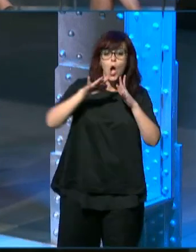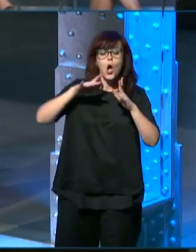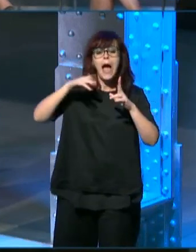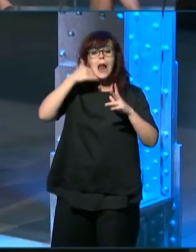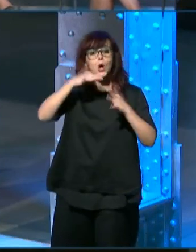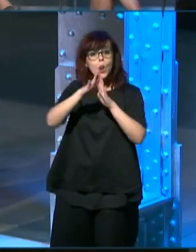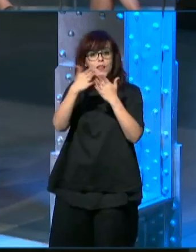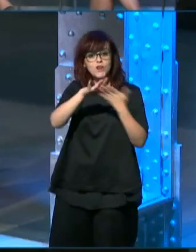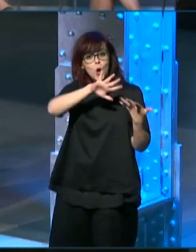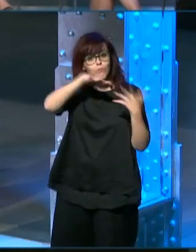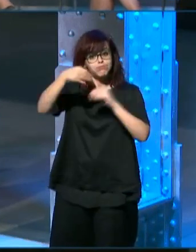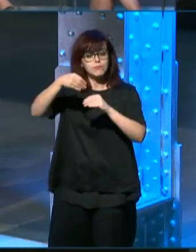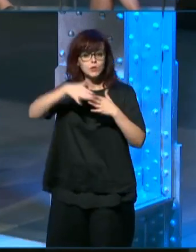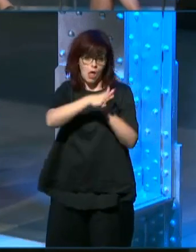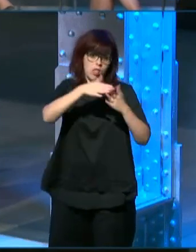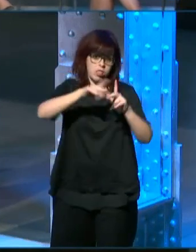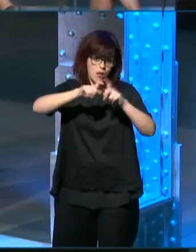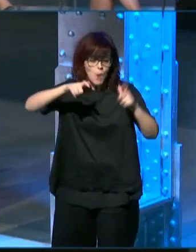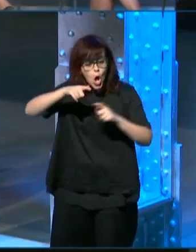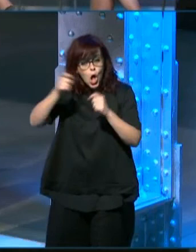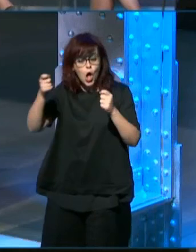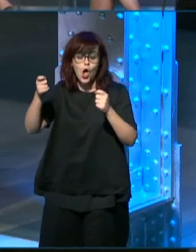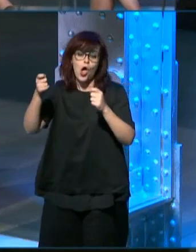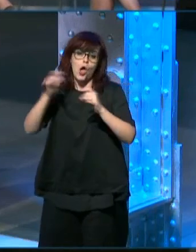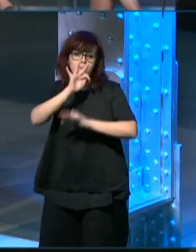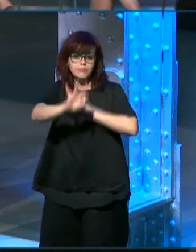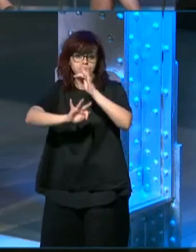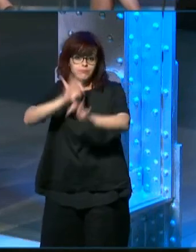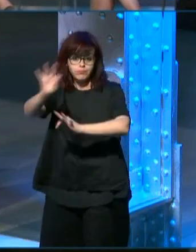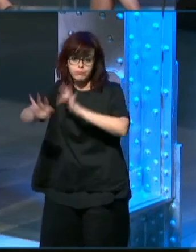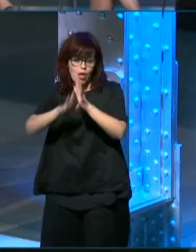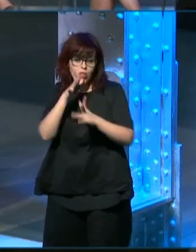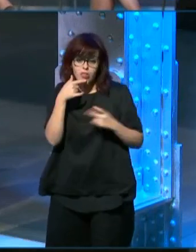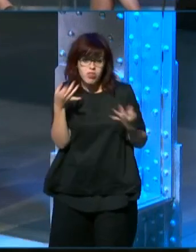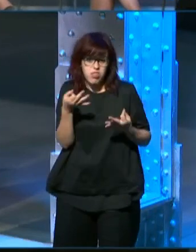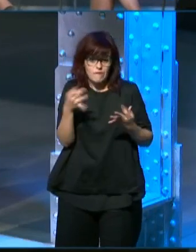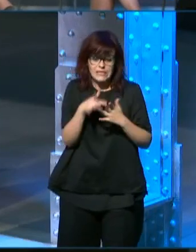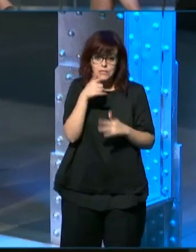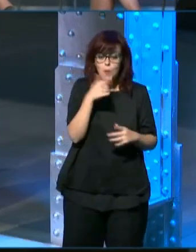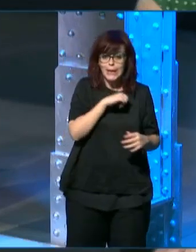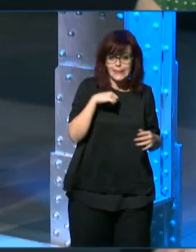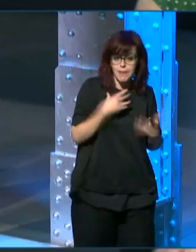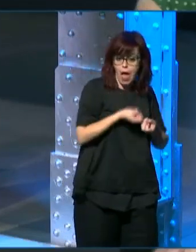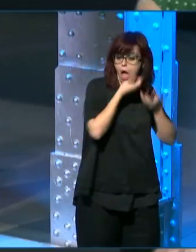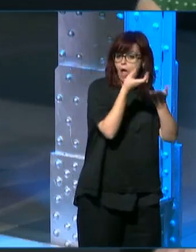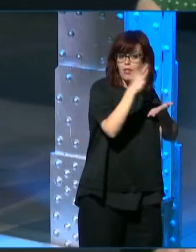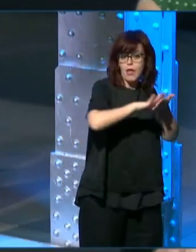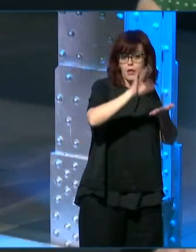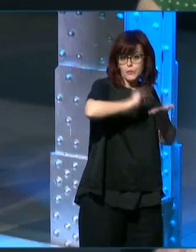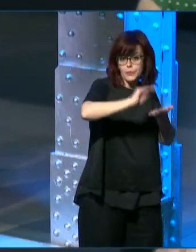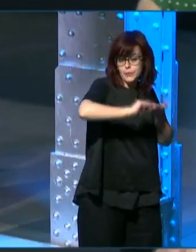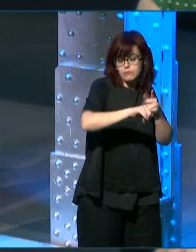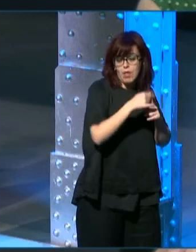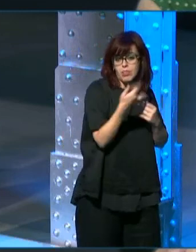convertido en un libro y que pueda llegar a... Es decir, hay un orden que nos fagocita y que toda nuestra intimidad se lo lleva y que es